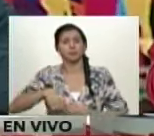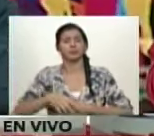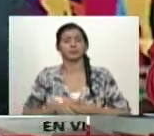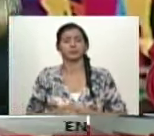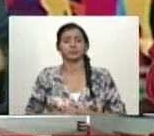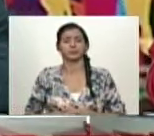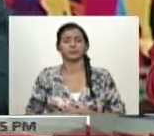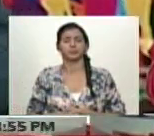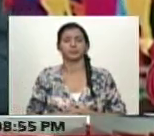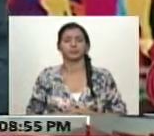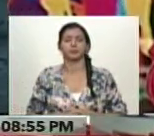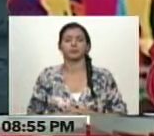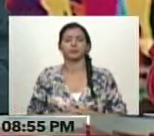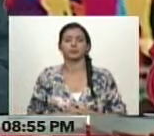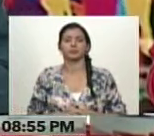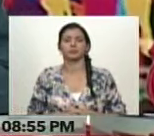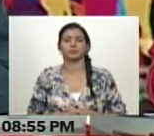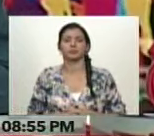Otras por errores